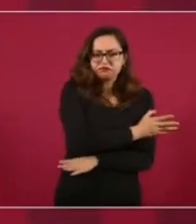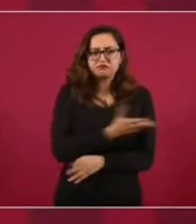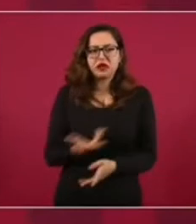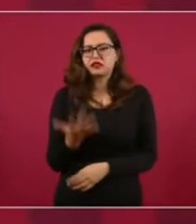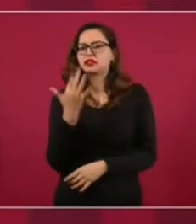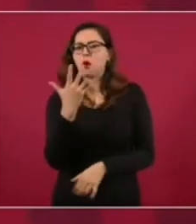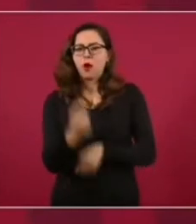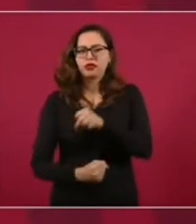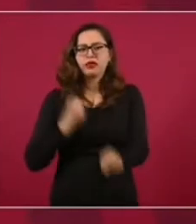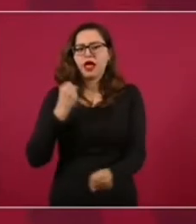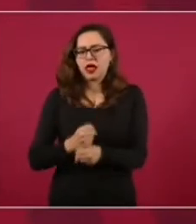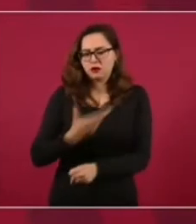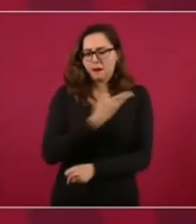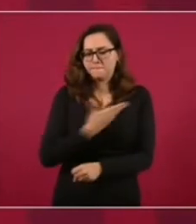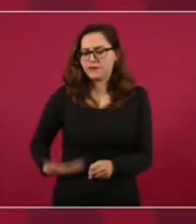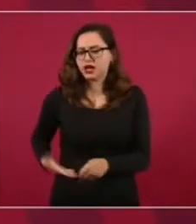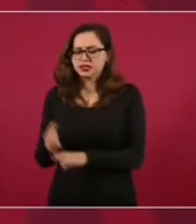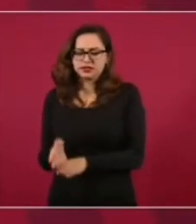50 años